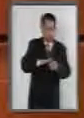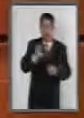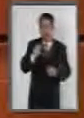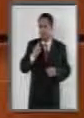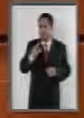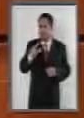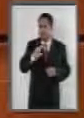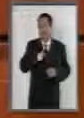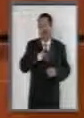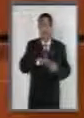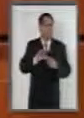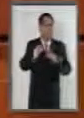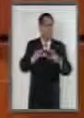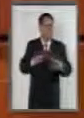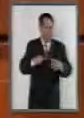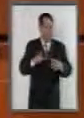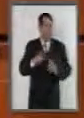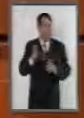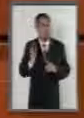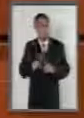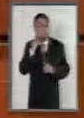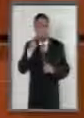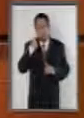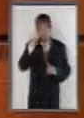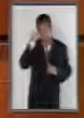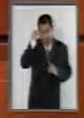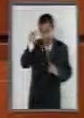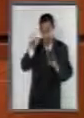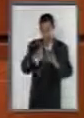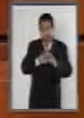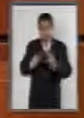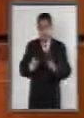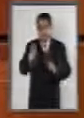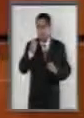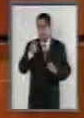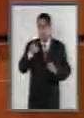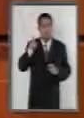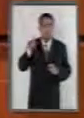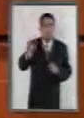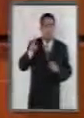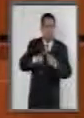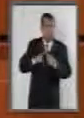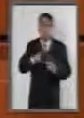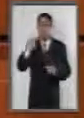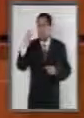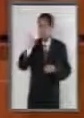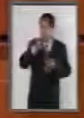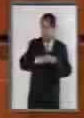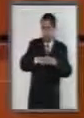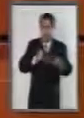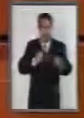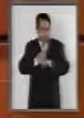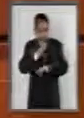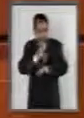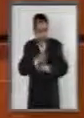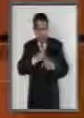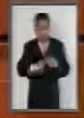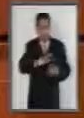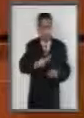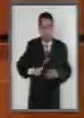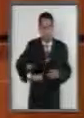lugar, porque mediante esta disposición legal, los tres niveles de gobierno deberán coordinarse